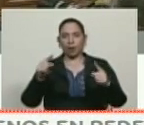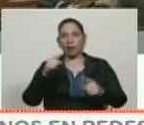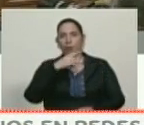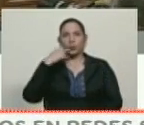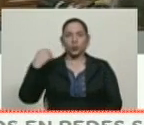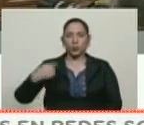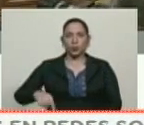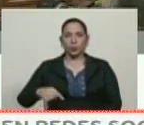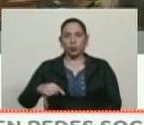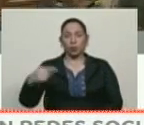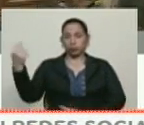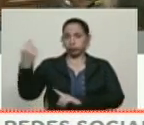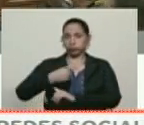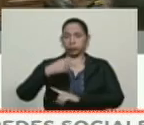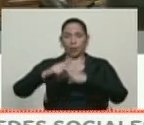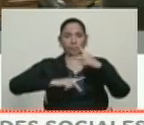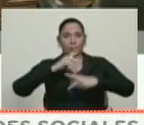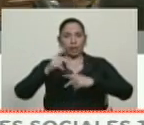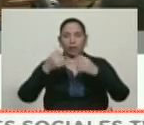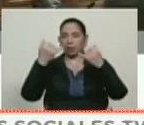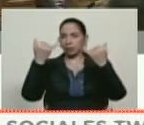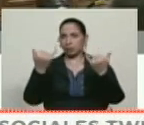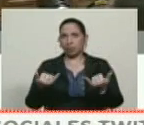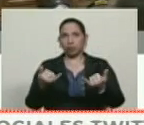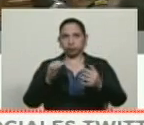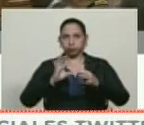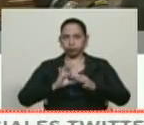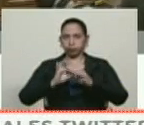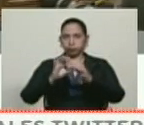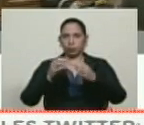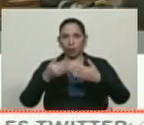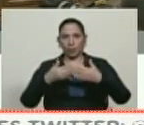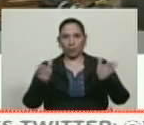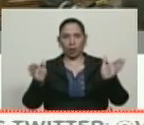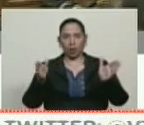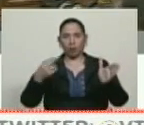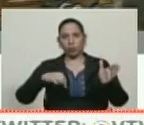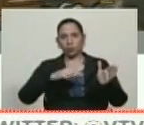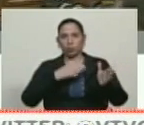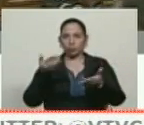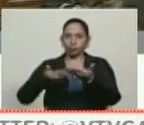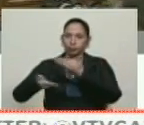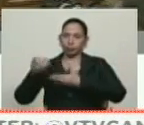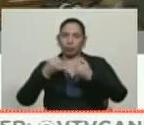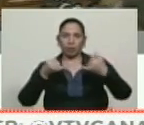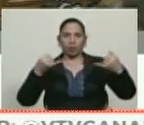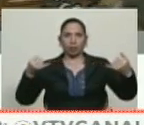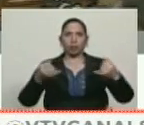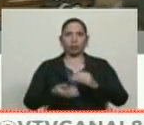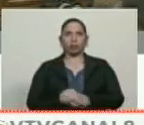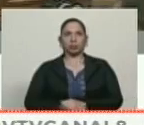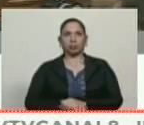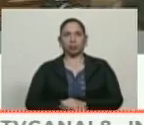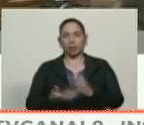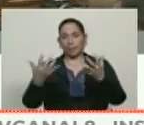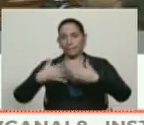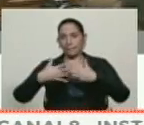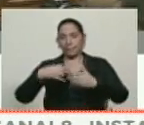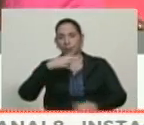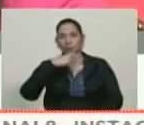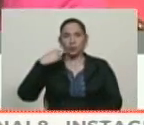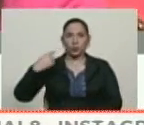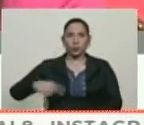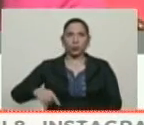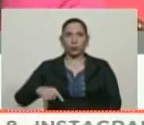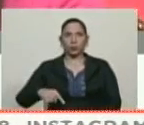Obedece a planes que ya estaban preestablecidos, dado la ampliación que hemos tenido en la cooperación energética con empresas rusas como